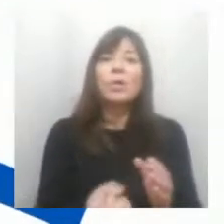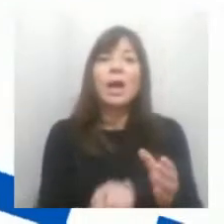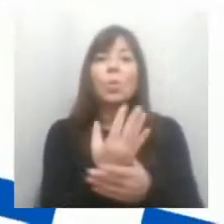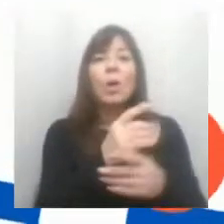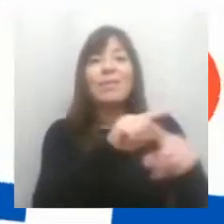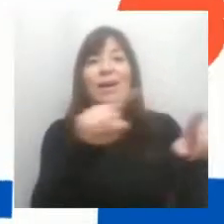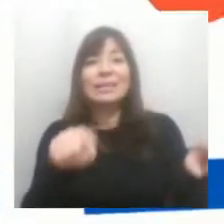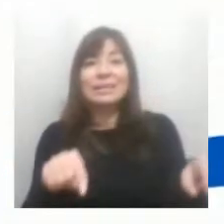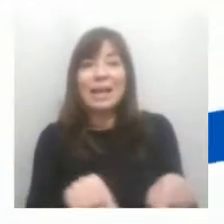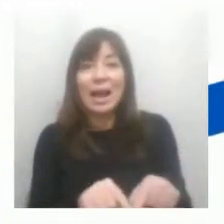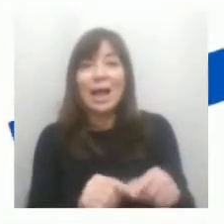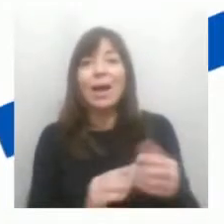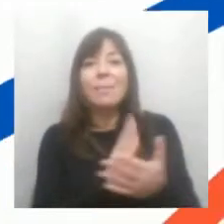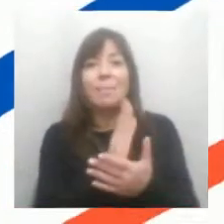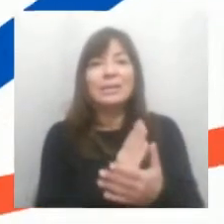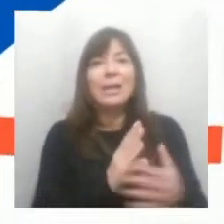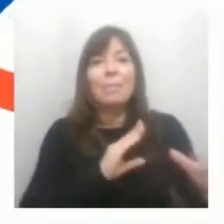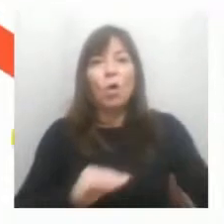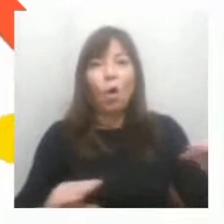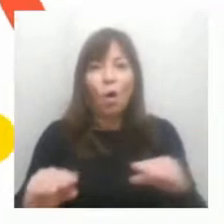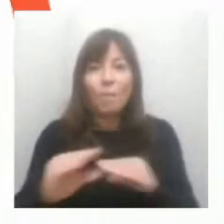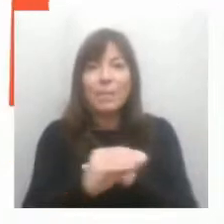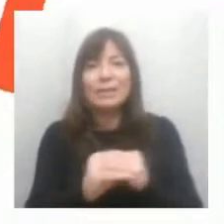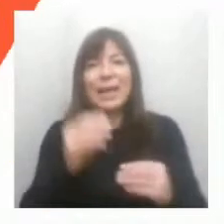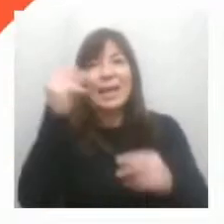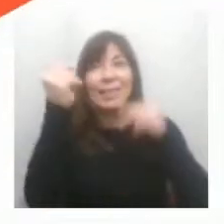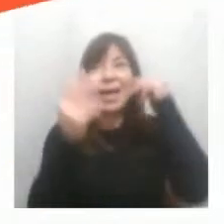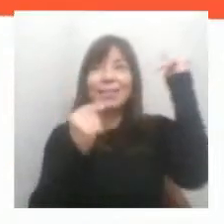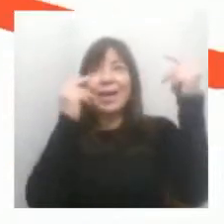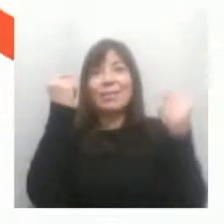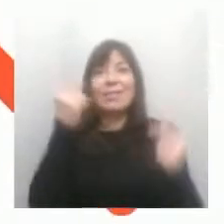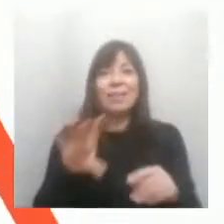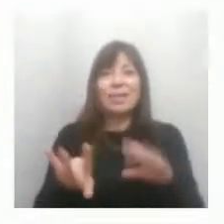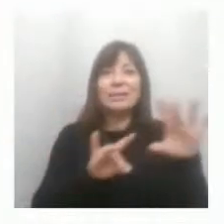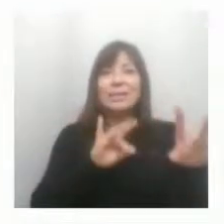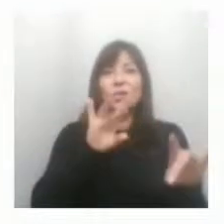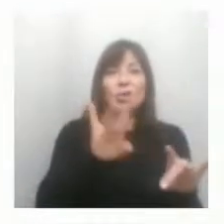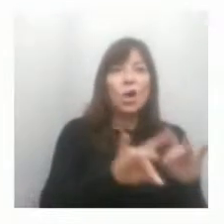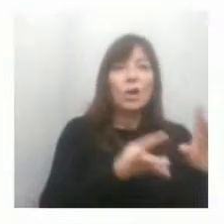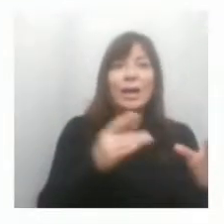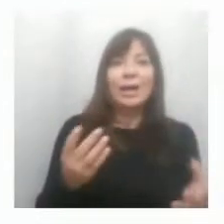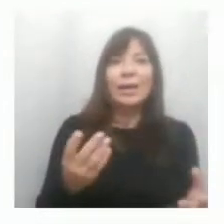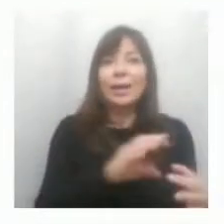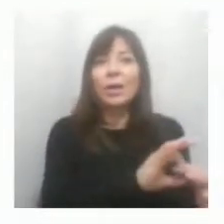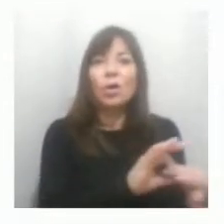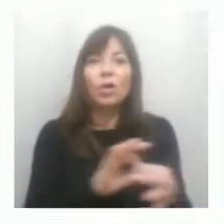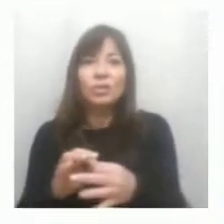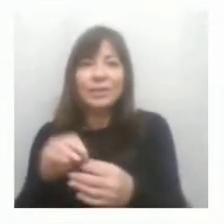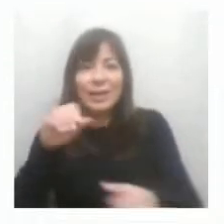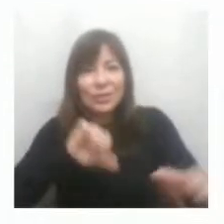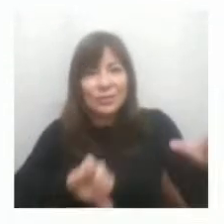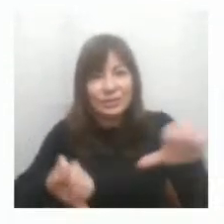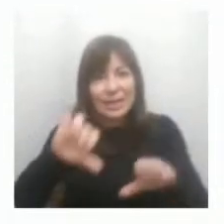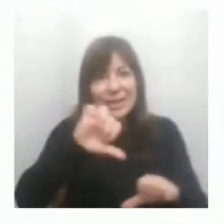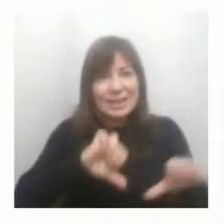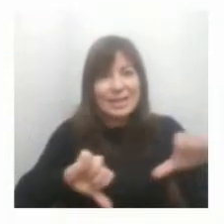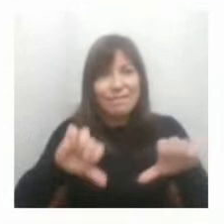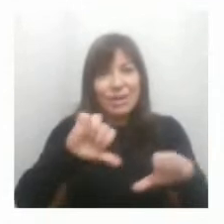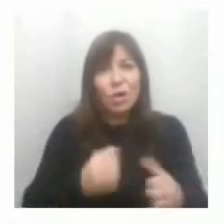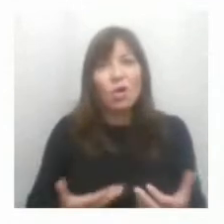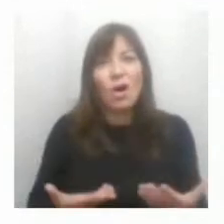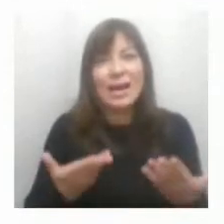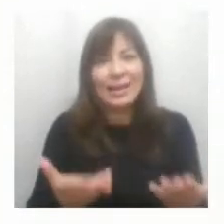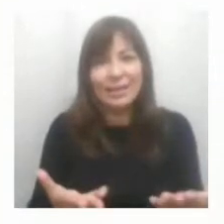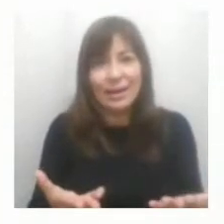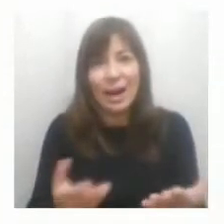de conversaciones, lluvia de ideas y toma de decisiones multiáreas sobre qué contenidos científicos son los que vamos a entregar y cuáles de